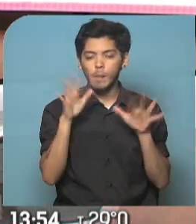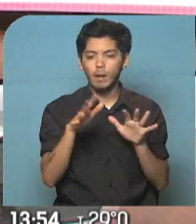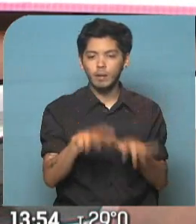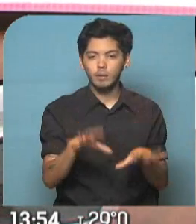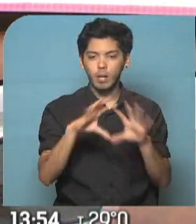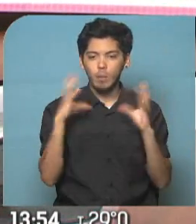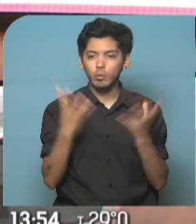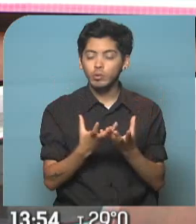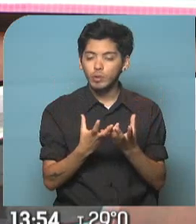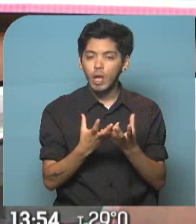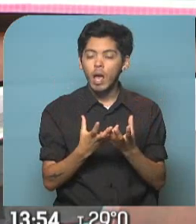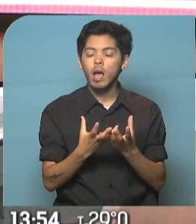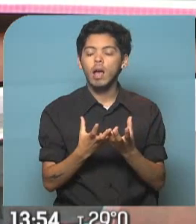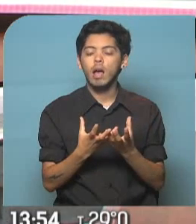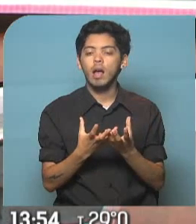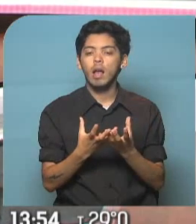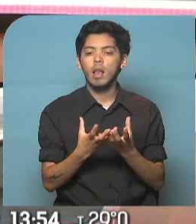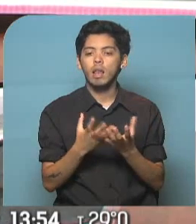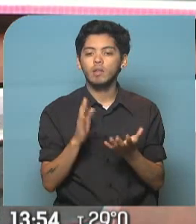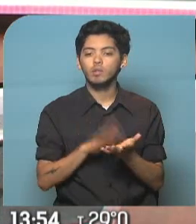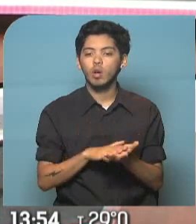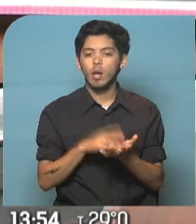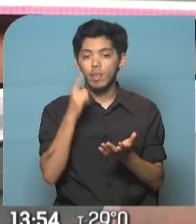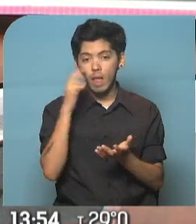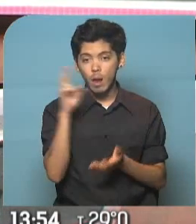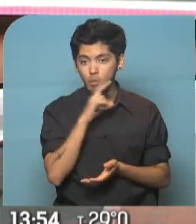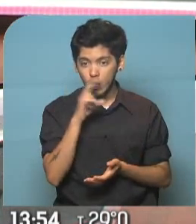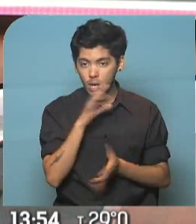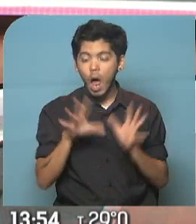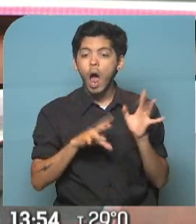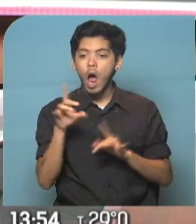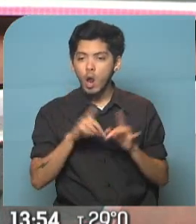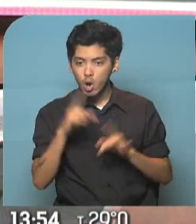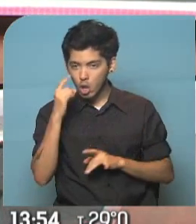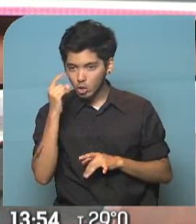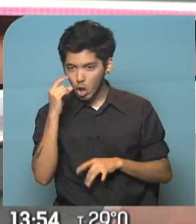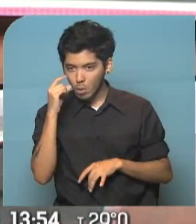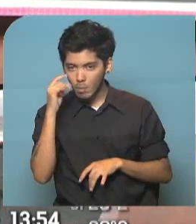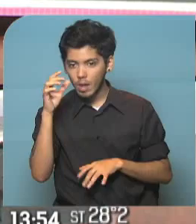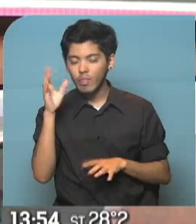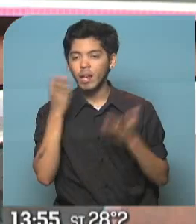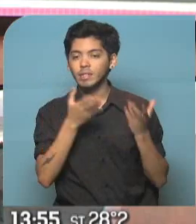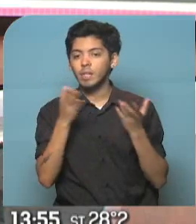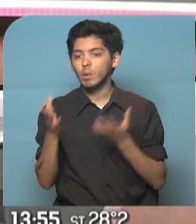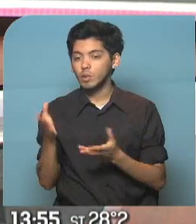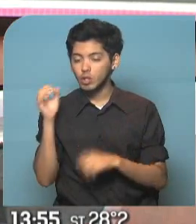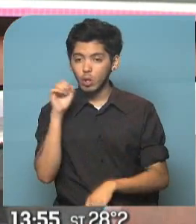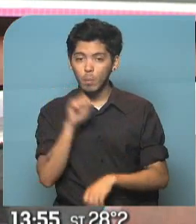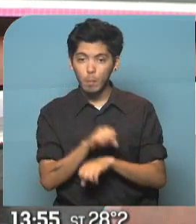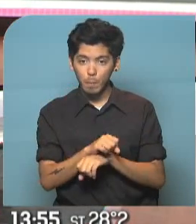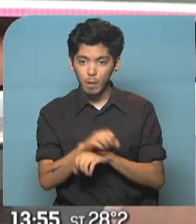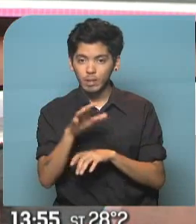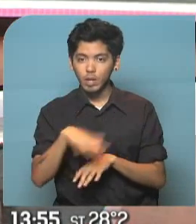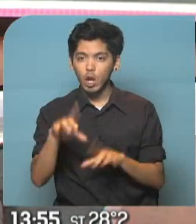el Día de las Mujeres, algunos penitenciarios, en realidad algunos agentes del servicio penitenciario ingresaron al pabellón